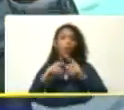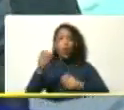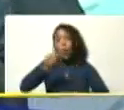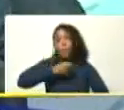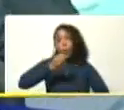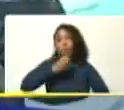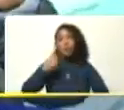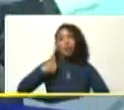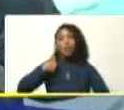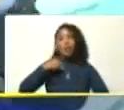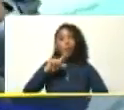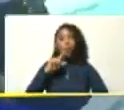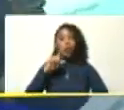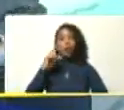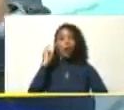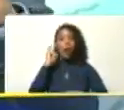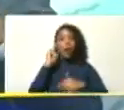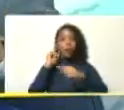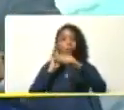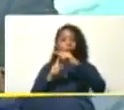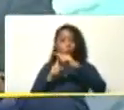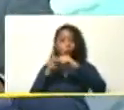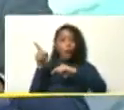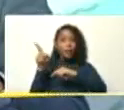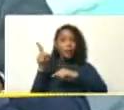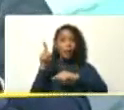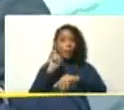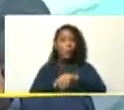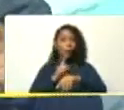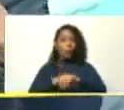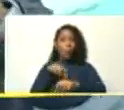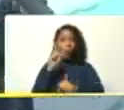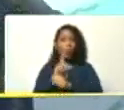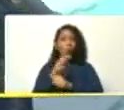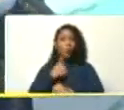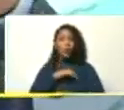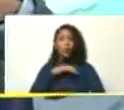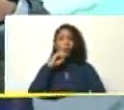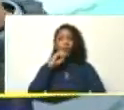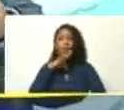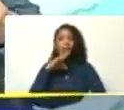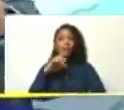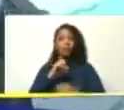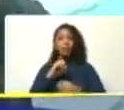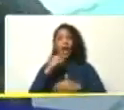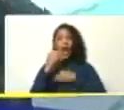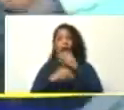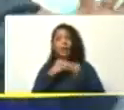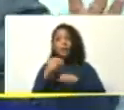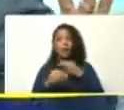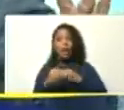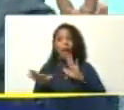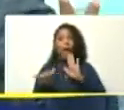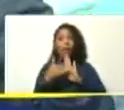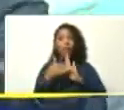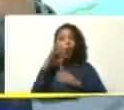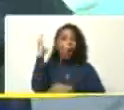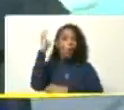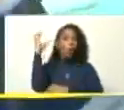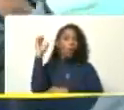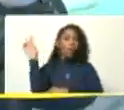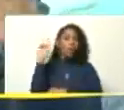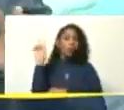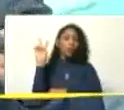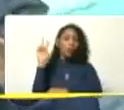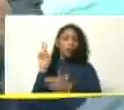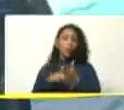periodistas, tenemos que identificar este momento único en nuestra historia para definitivamente erradicar el anticolombianismo de Venezuela y